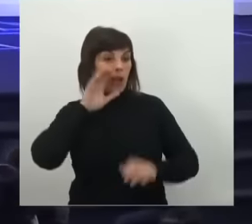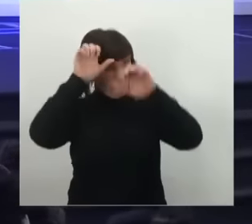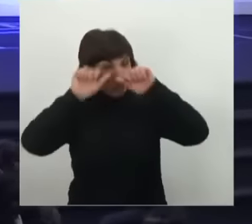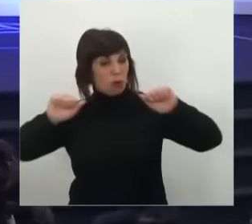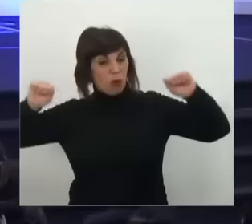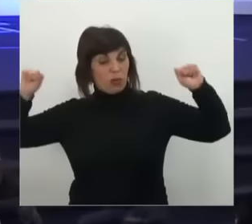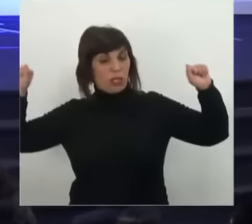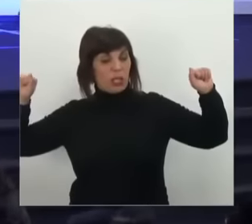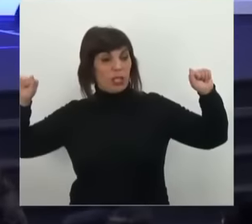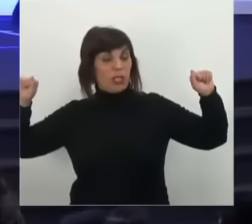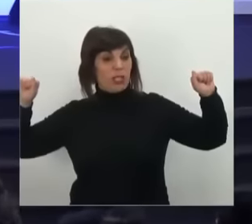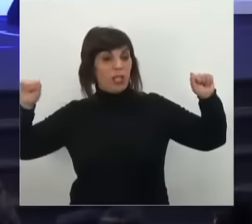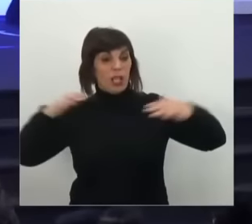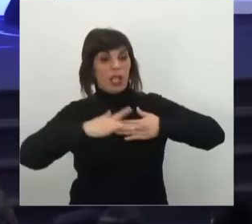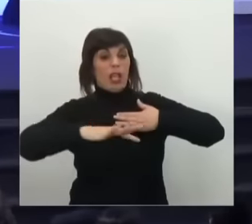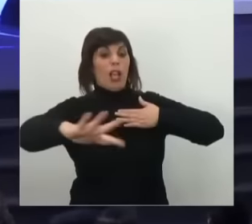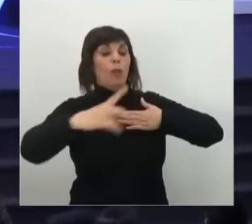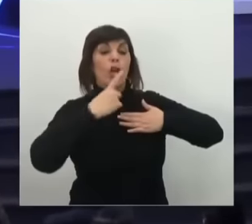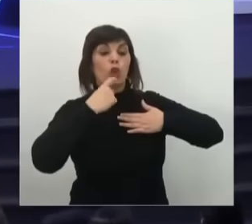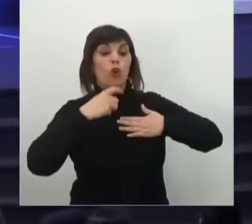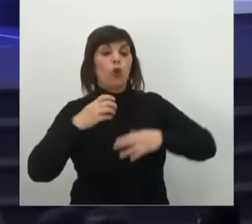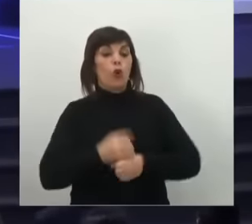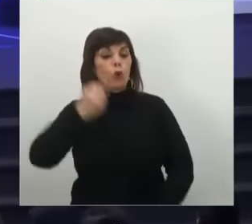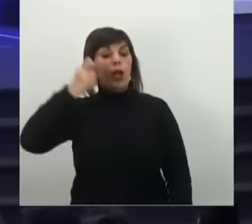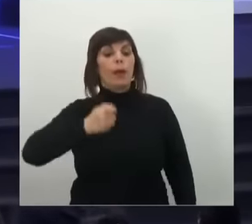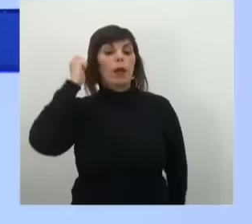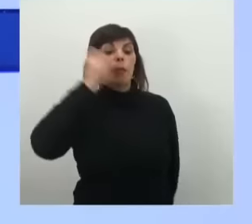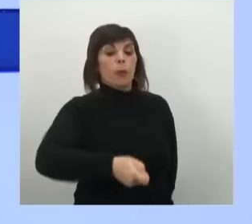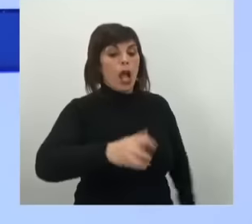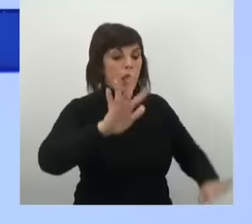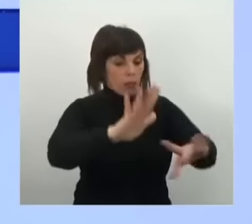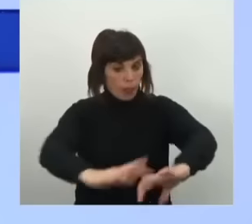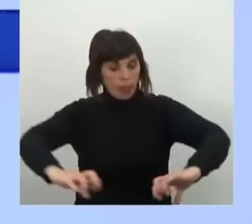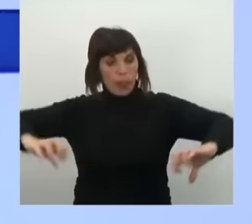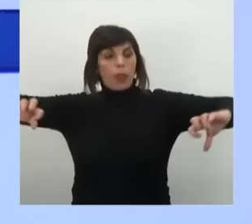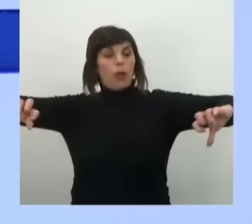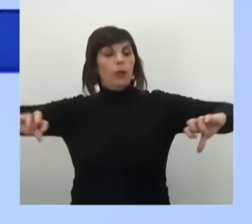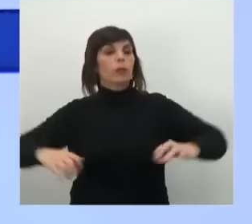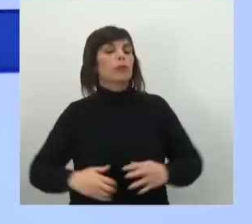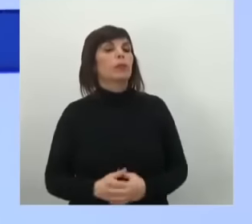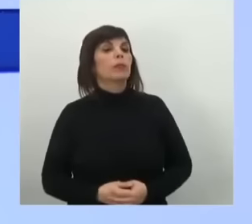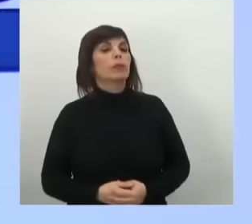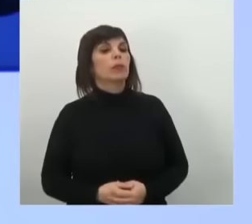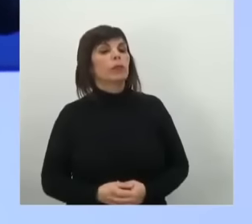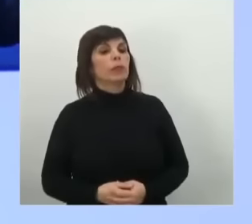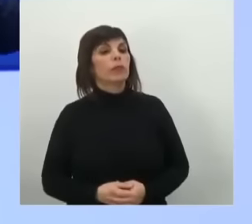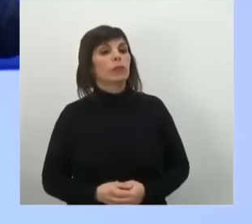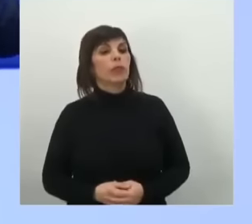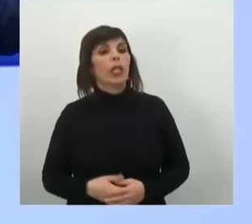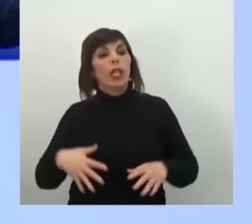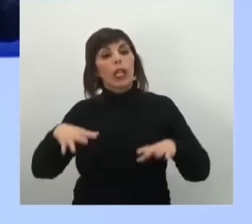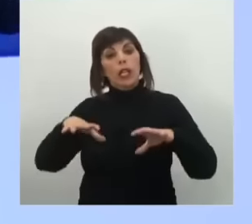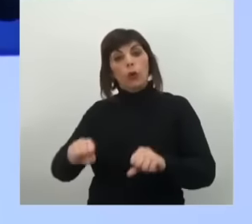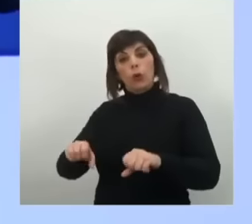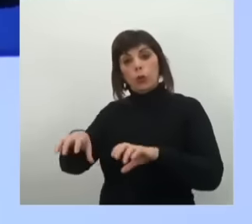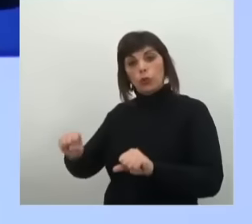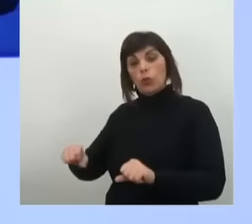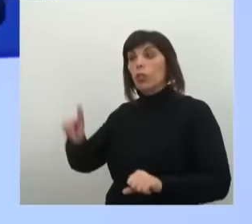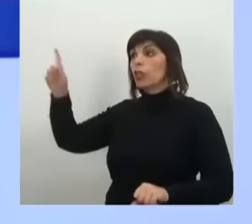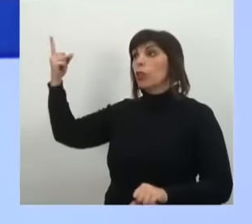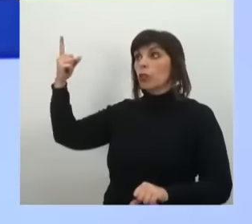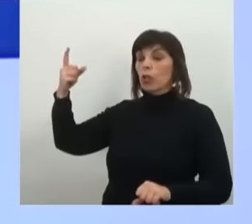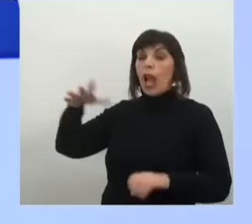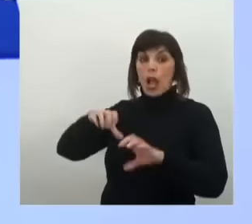cuando le dice el Señor a Josué en Josué capítulo uno dice lo mismo que yo estuve como eses